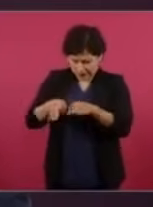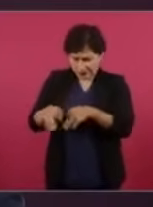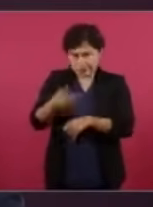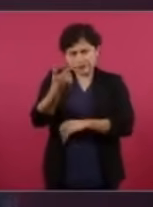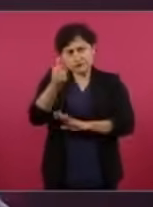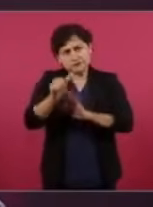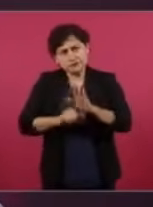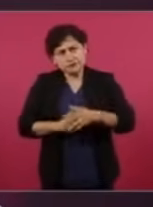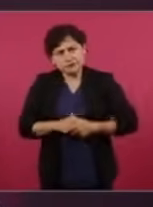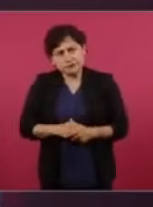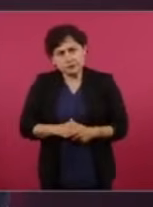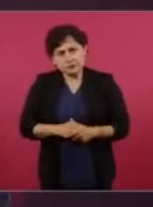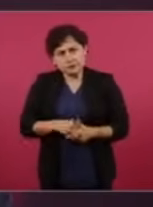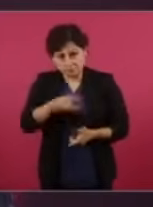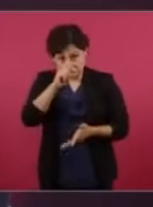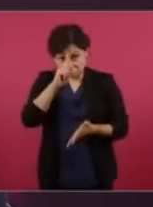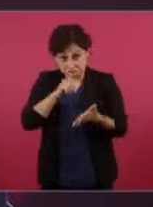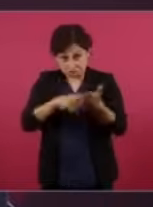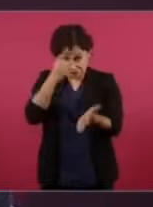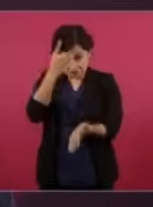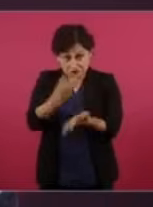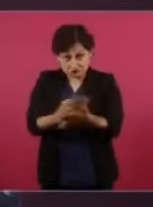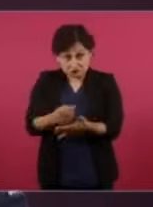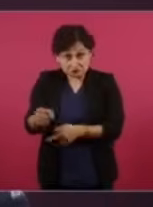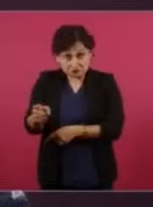recibe otro tanto de la UNAM